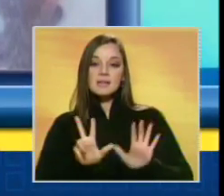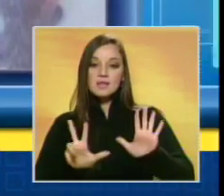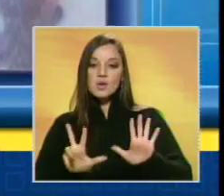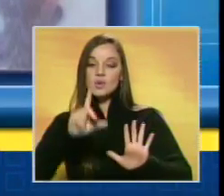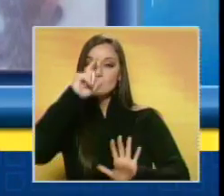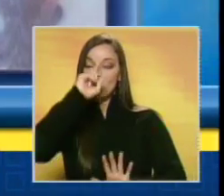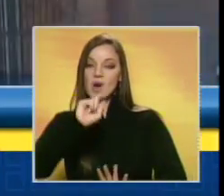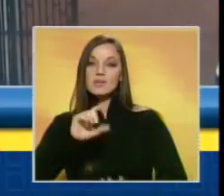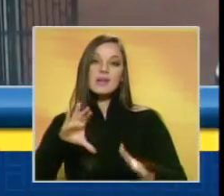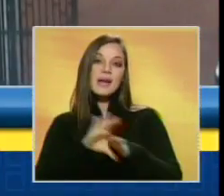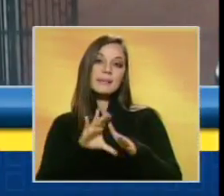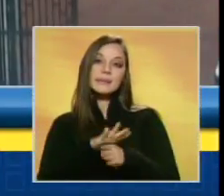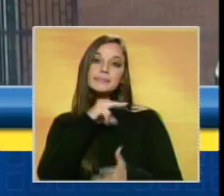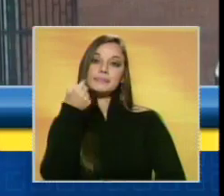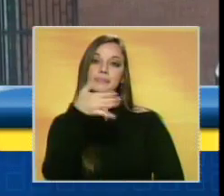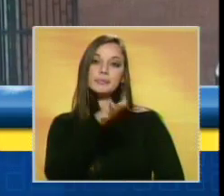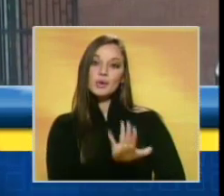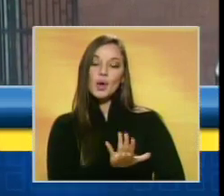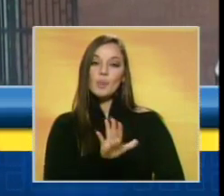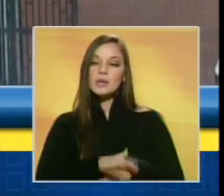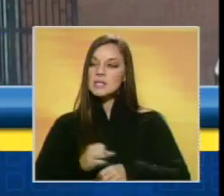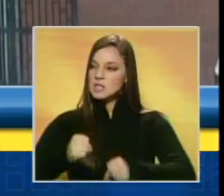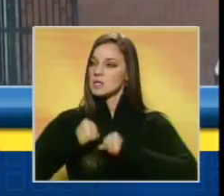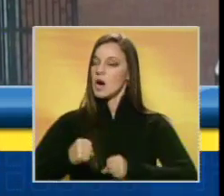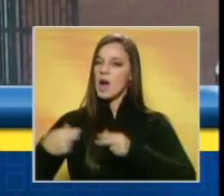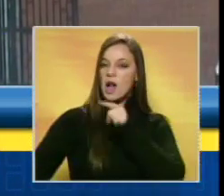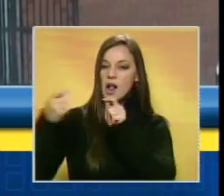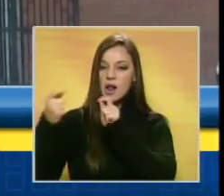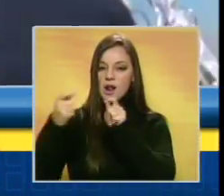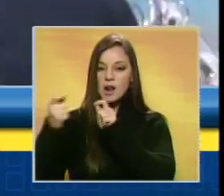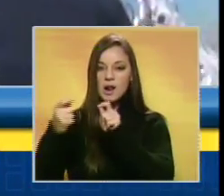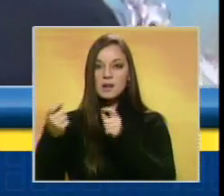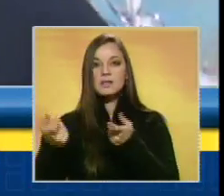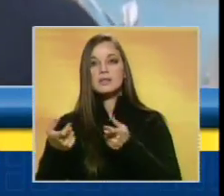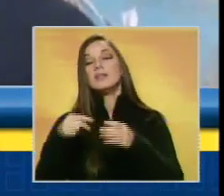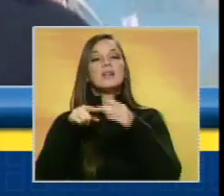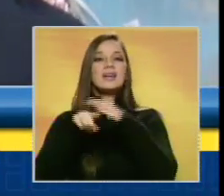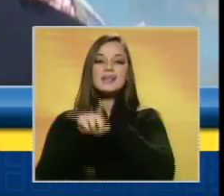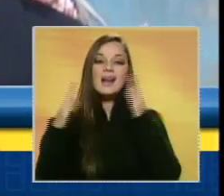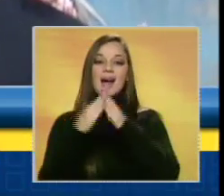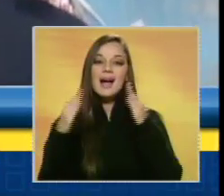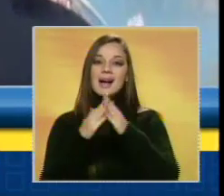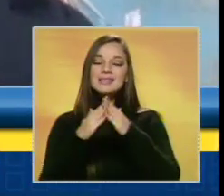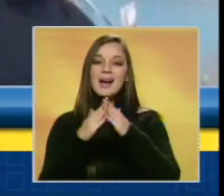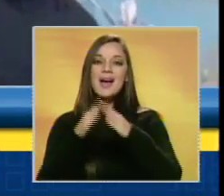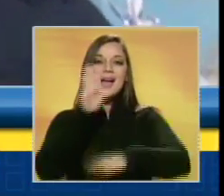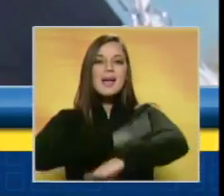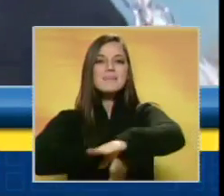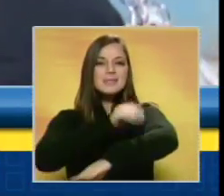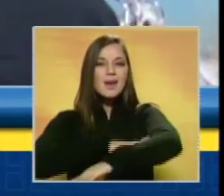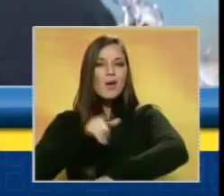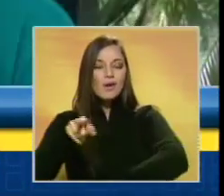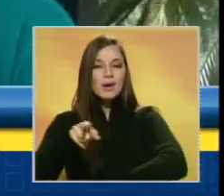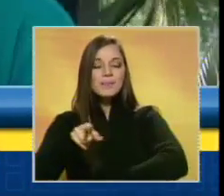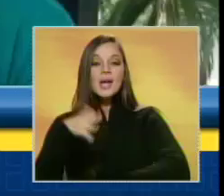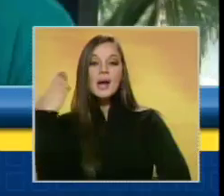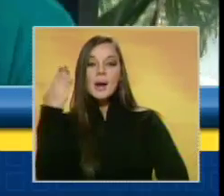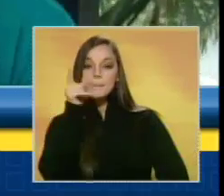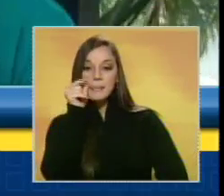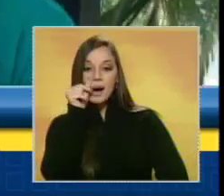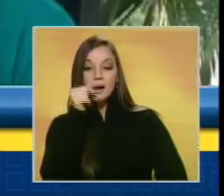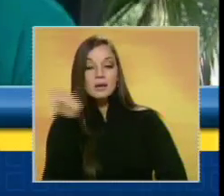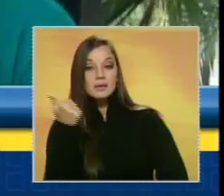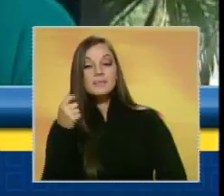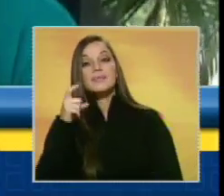la vida este martes, luego de tener una fuerte discusión con su esposo en su vivienda ubicada en Barcelona. El papá de la víctima, Jesús